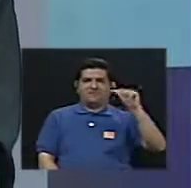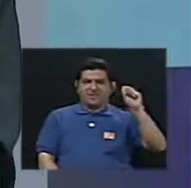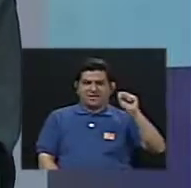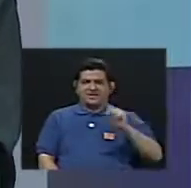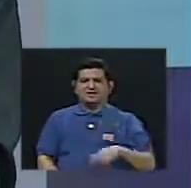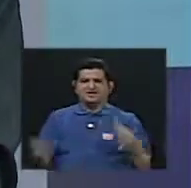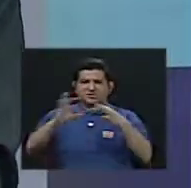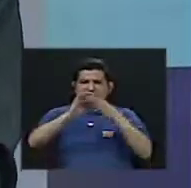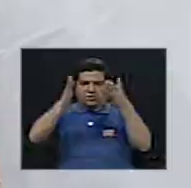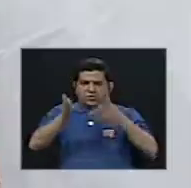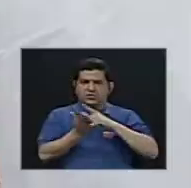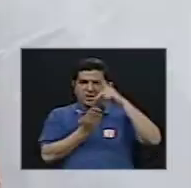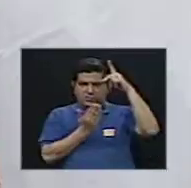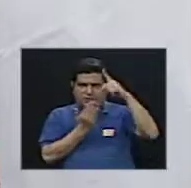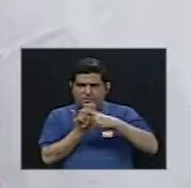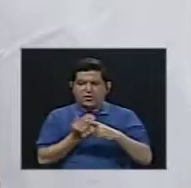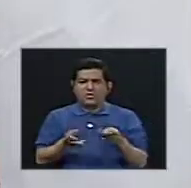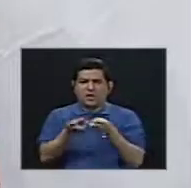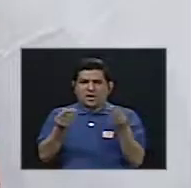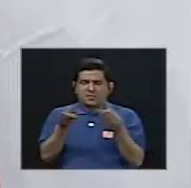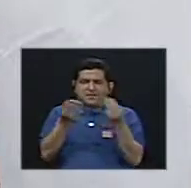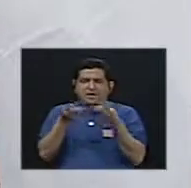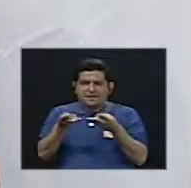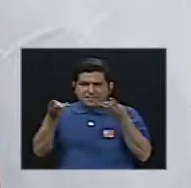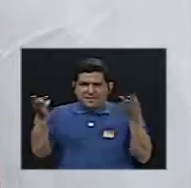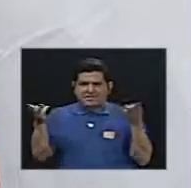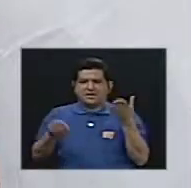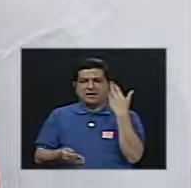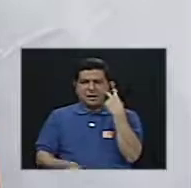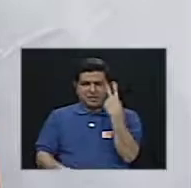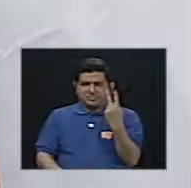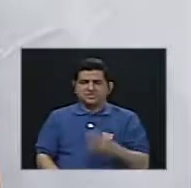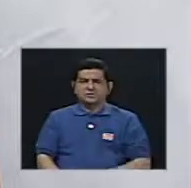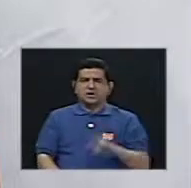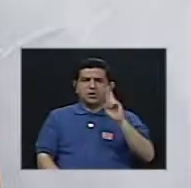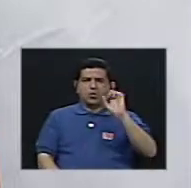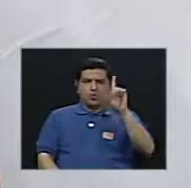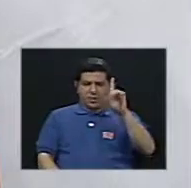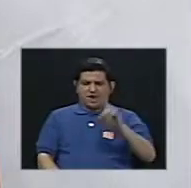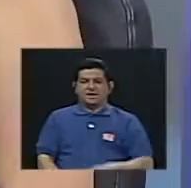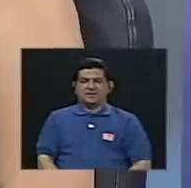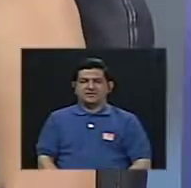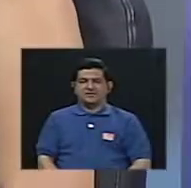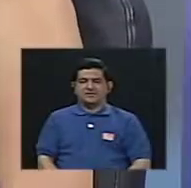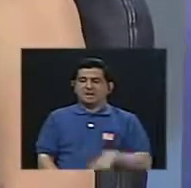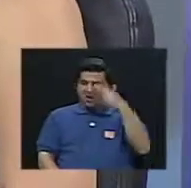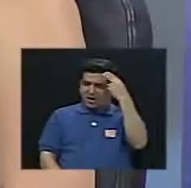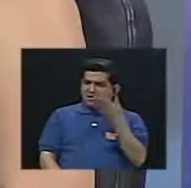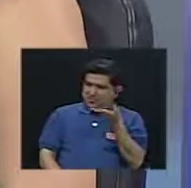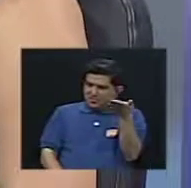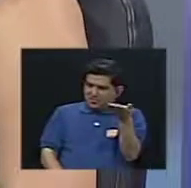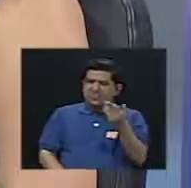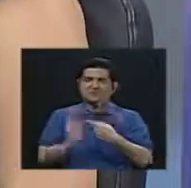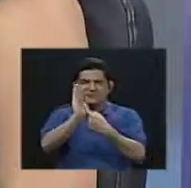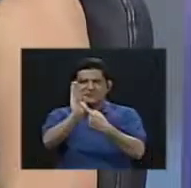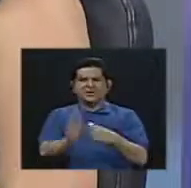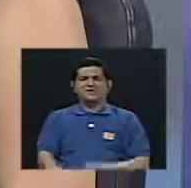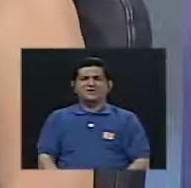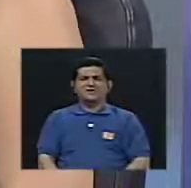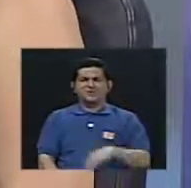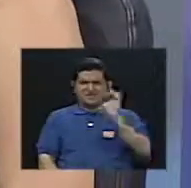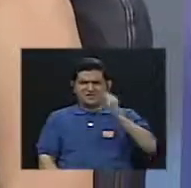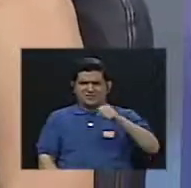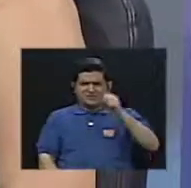coordinador del programa de producción de materiales audiovisuales de la UNED. Te concedo el honor de presentar a Fernando Fallas. Así es, Roberto. Yo creo que es